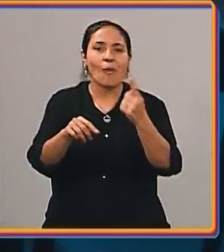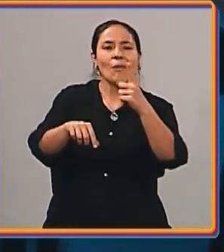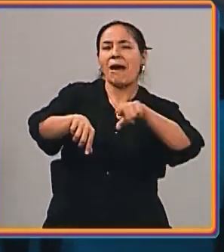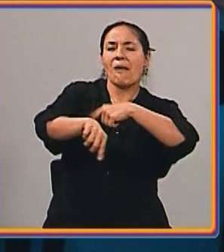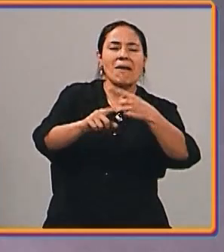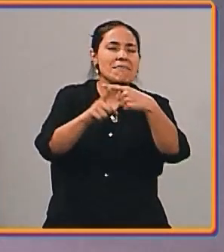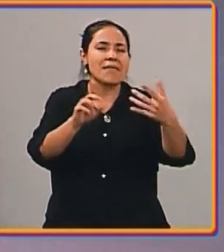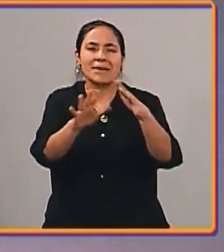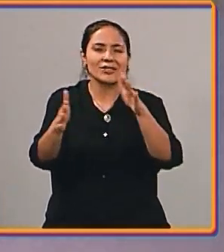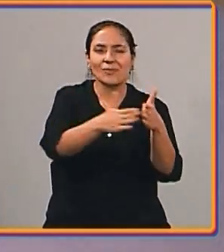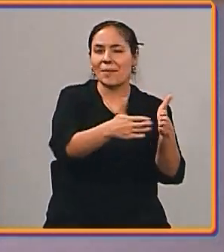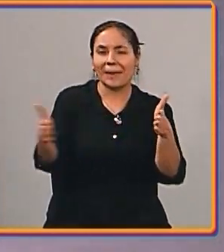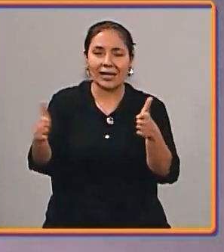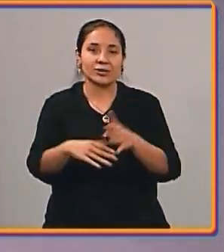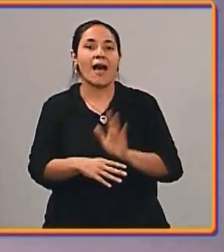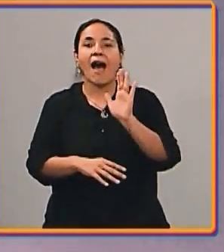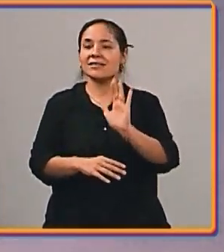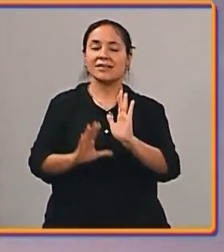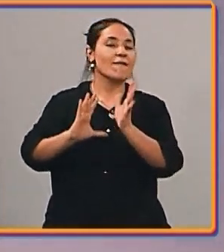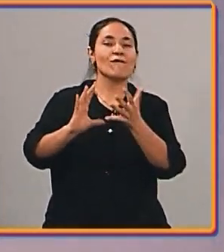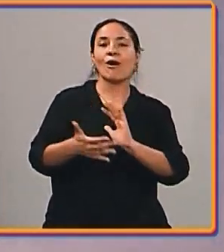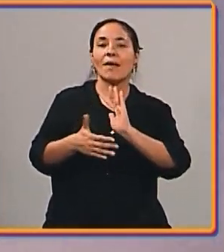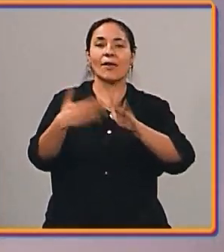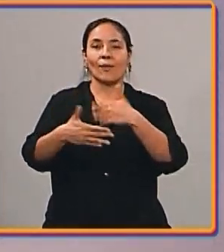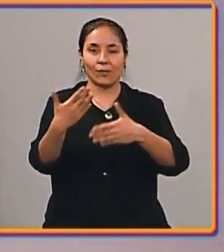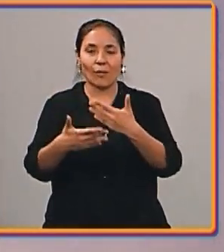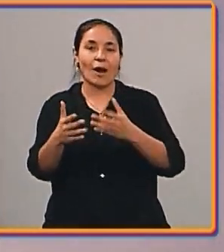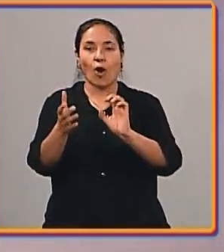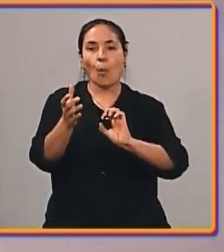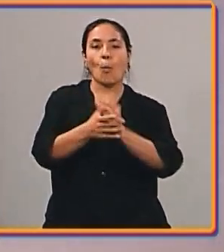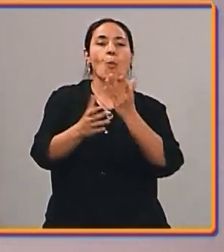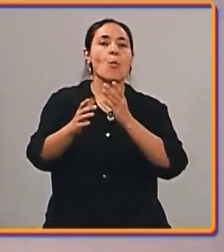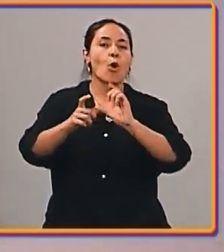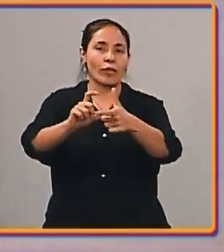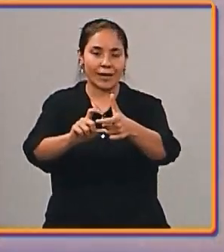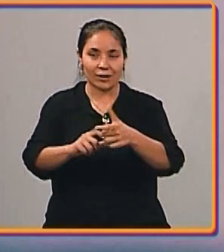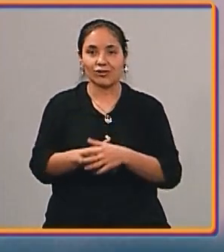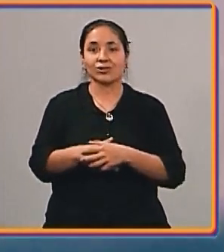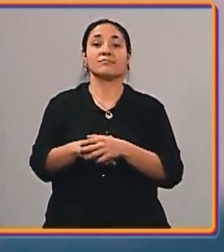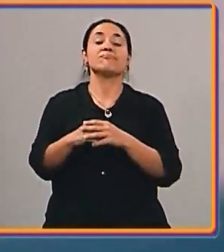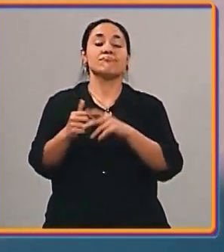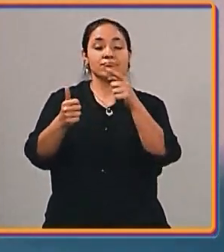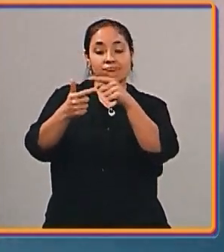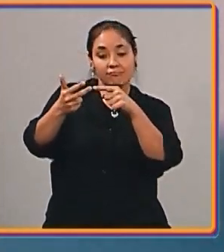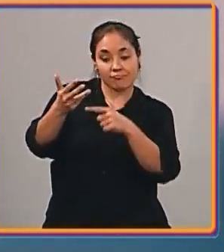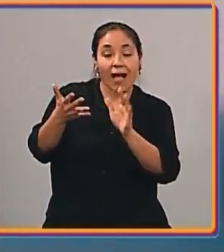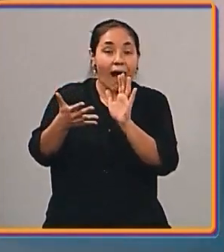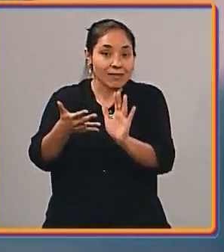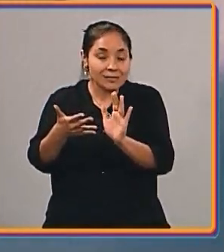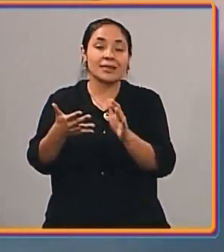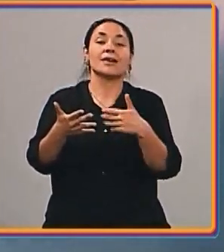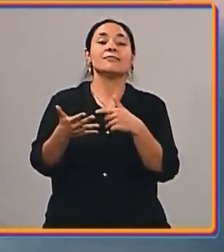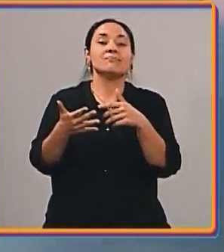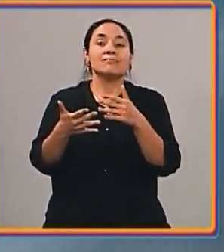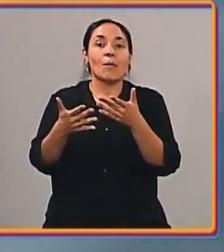menos de 1 hora y media. Estas son características que podemos encontrar en todos estos juegos modernos. La combinación de estas características